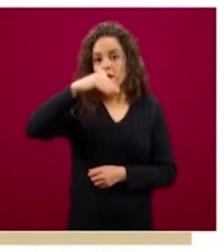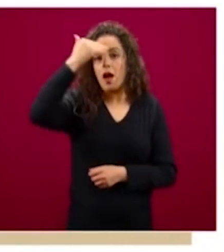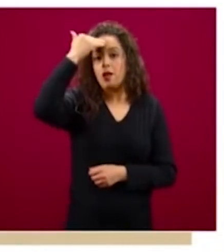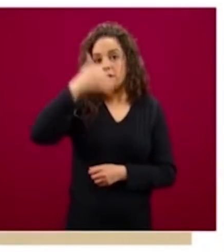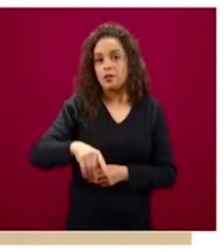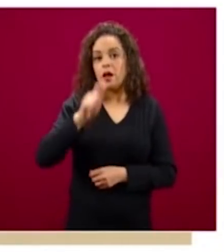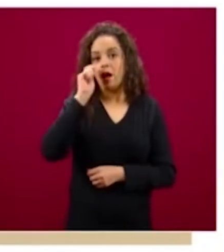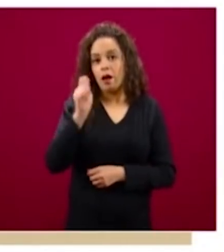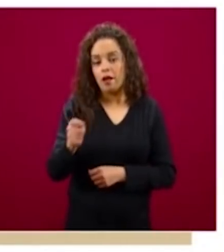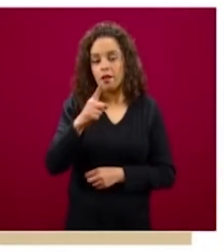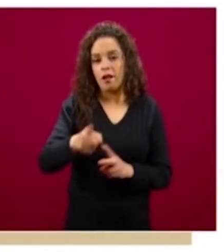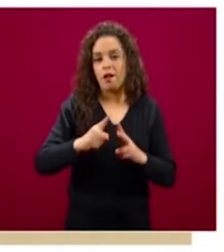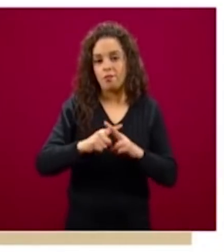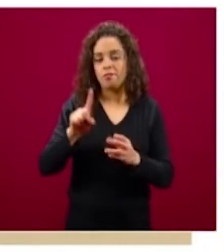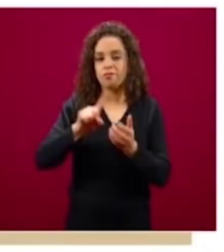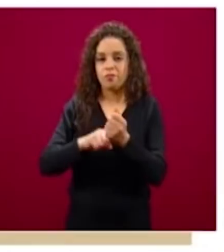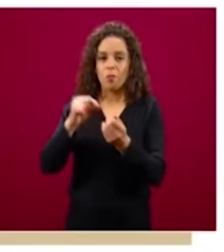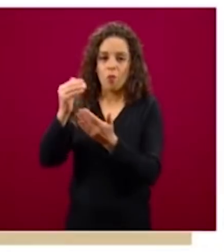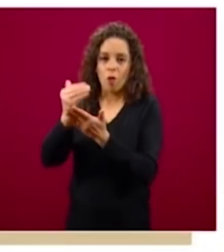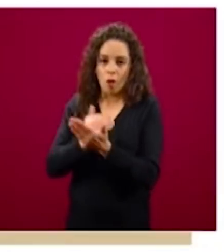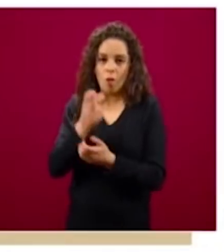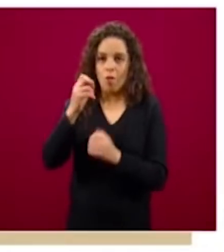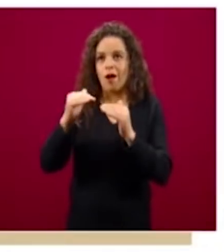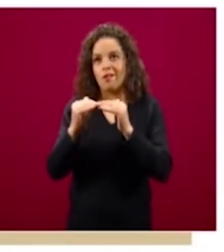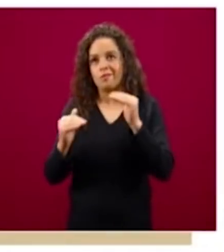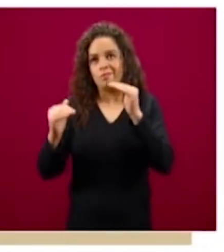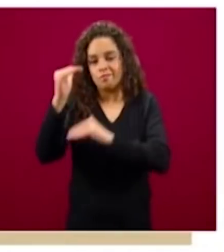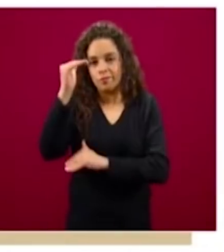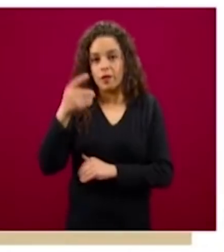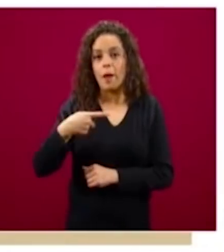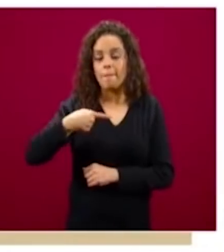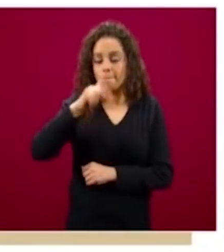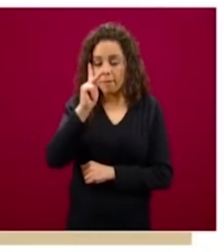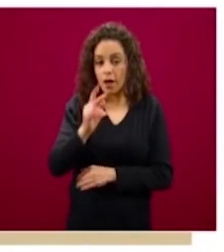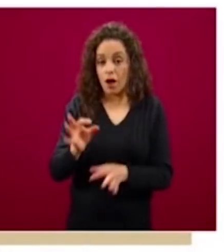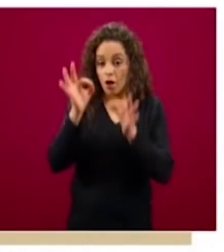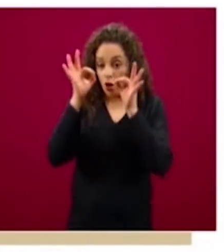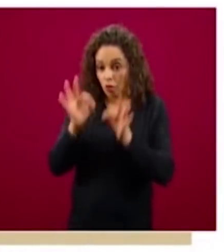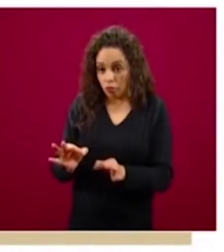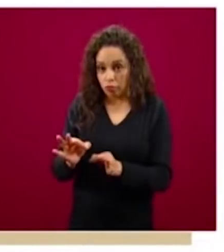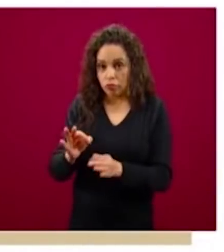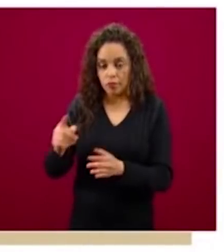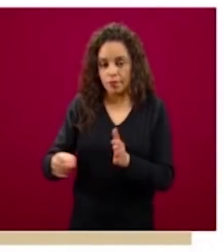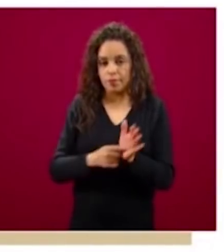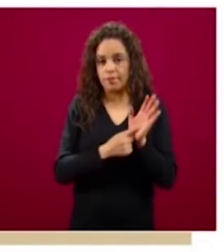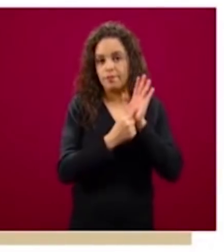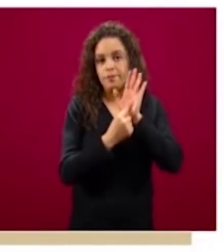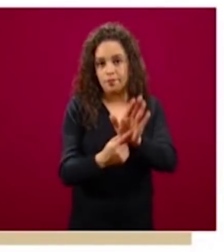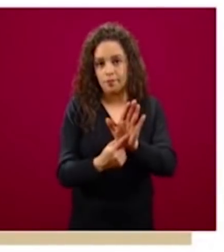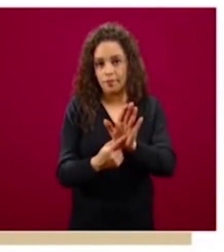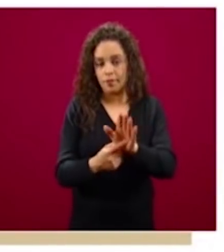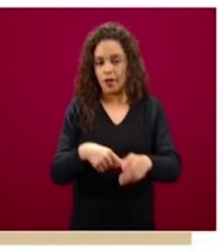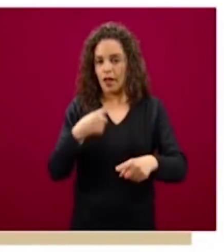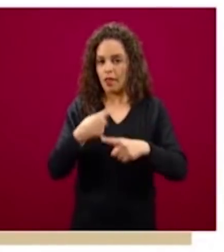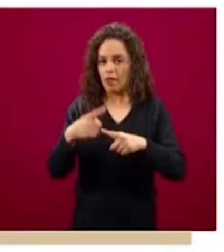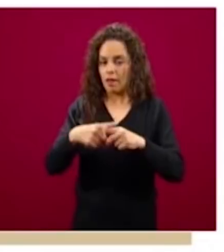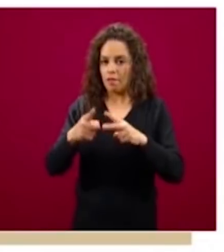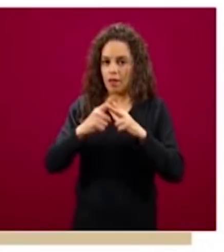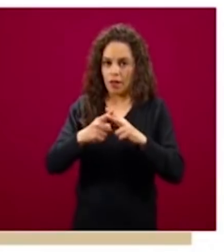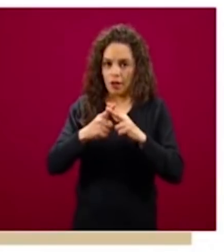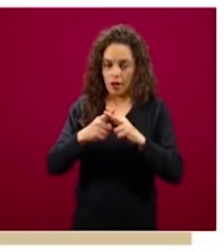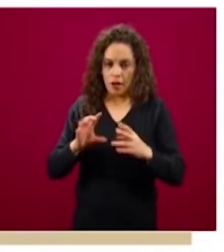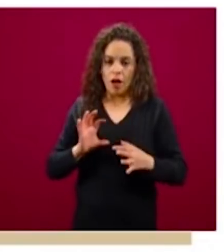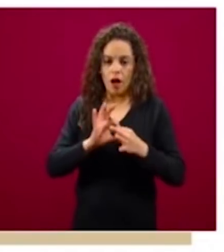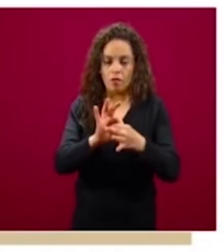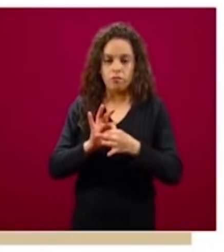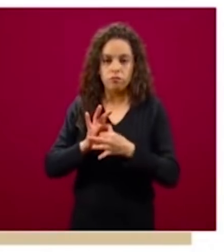denominador está reducido, etcétera, pero lo presentamos en tiempo real. Entonces, todos los indicadores, todos los índices están coordinados